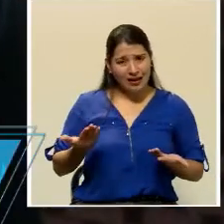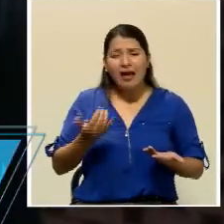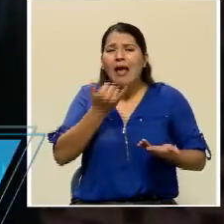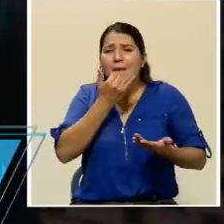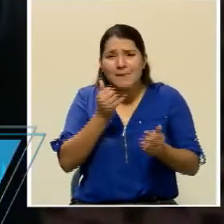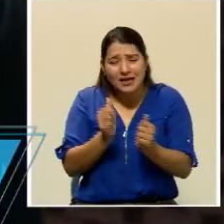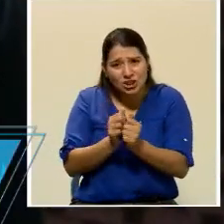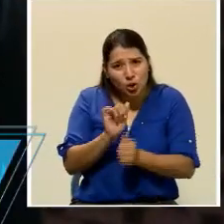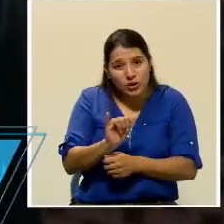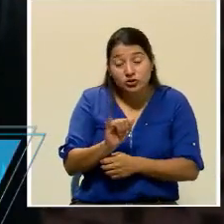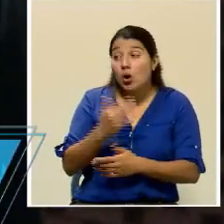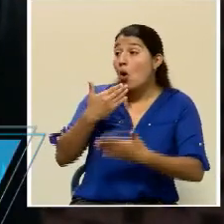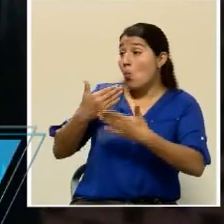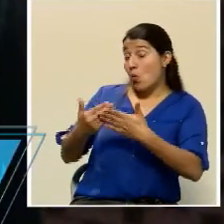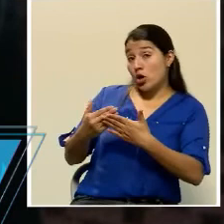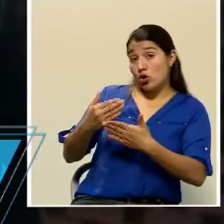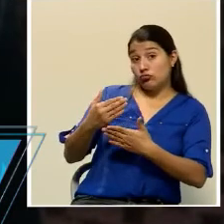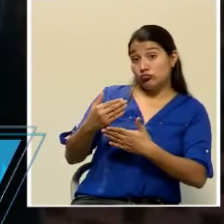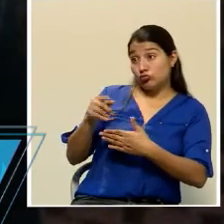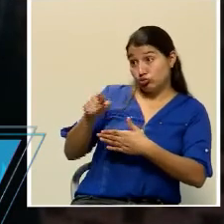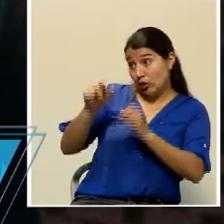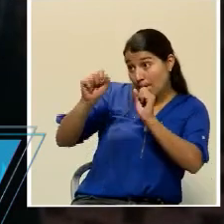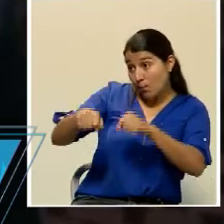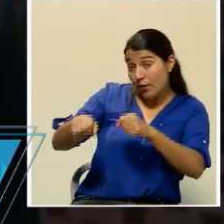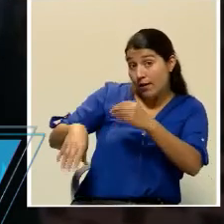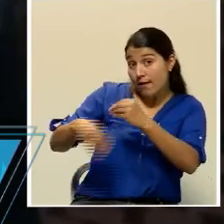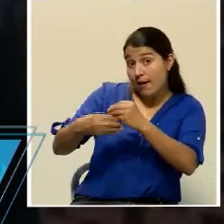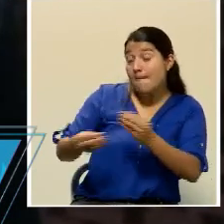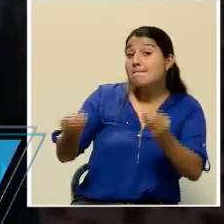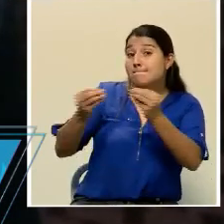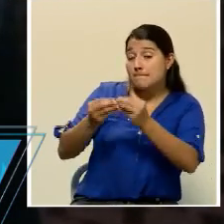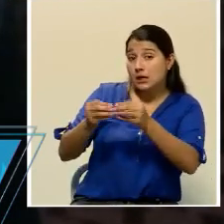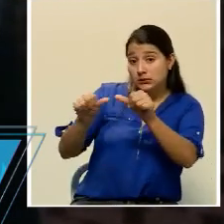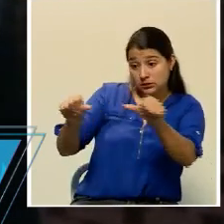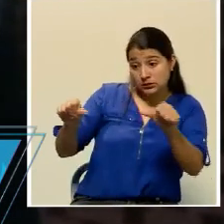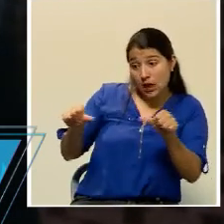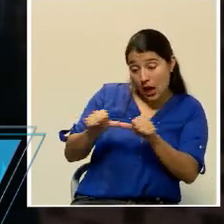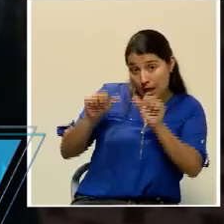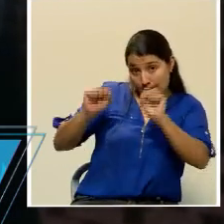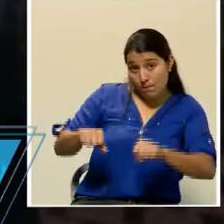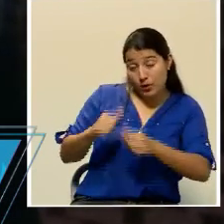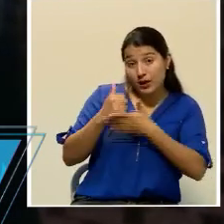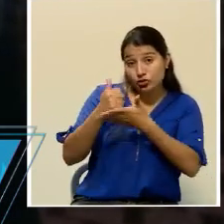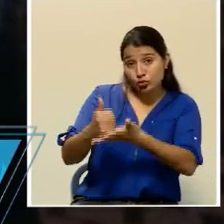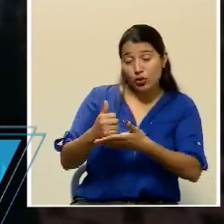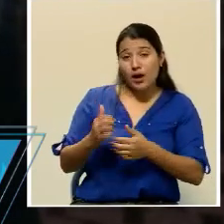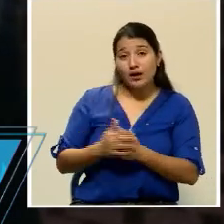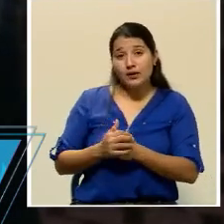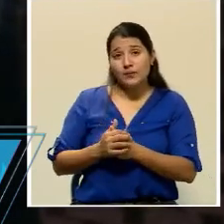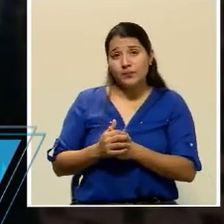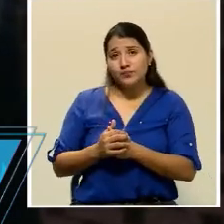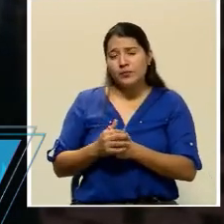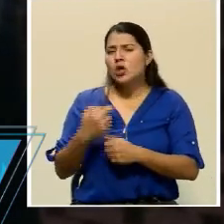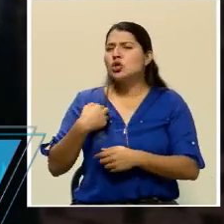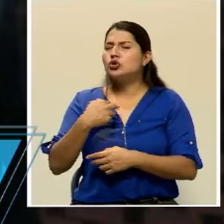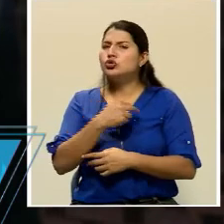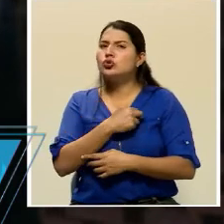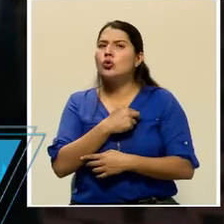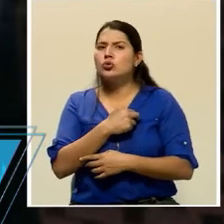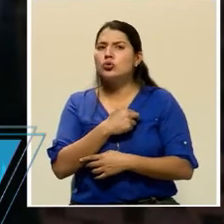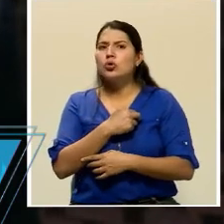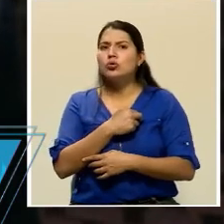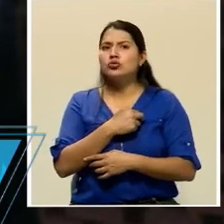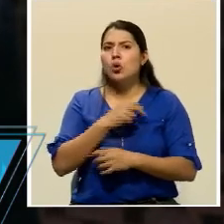Bueno, yo creo que usted se queda corto. Hay muchos sectores que pueden contribuir. Creo que no deberíamos de abandonar la idea